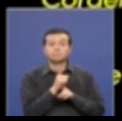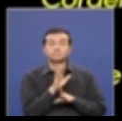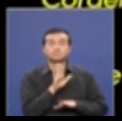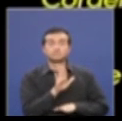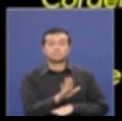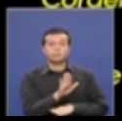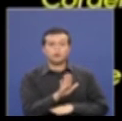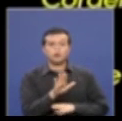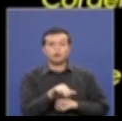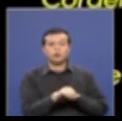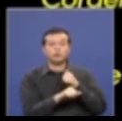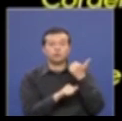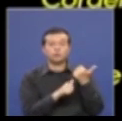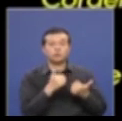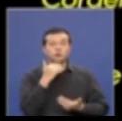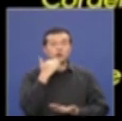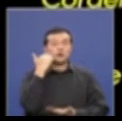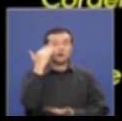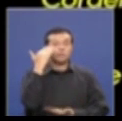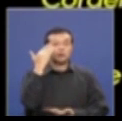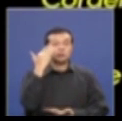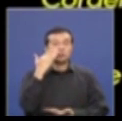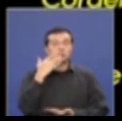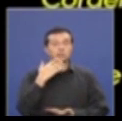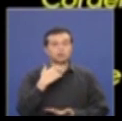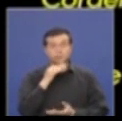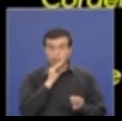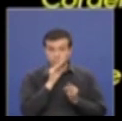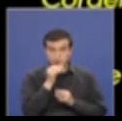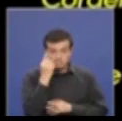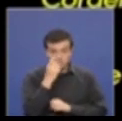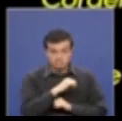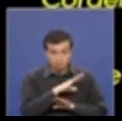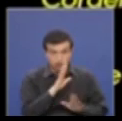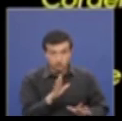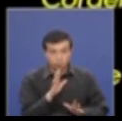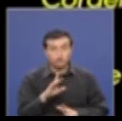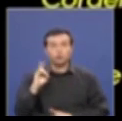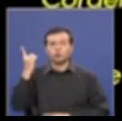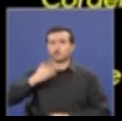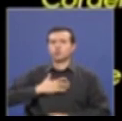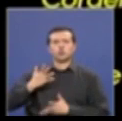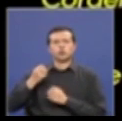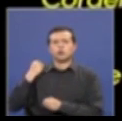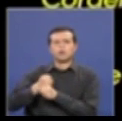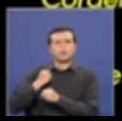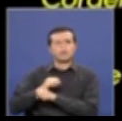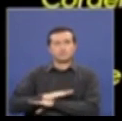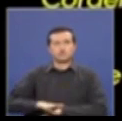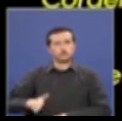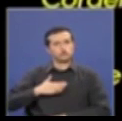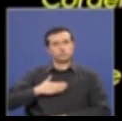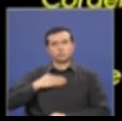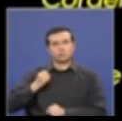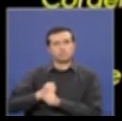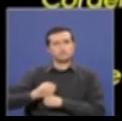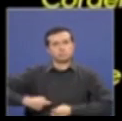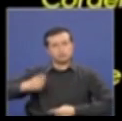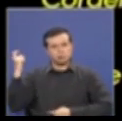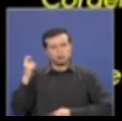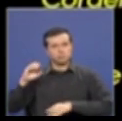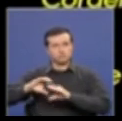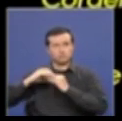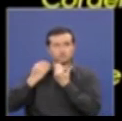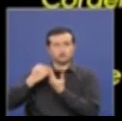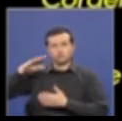alguna forma, hoy se pasa frente al alcalde. ¿Me explico? Así. Yo lo único que digo es que me deje trabajar. Y es para trabajar, necesito. La Comisión